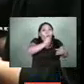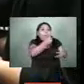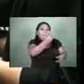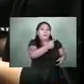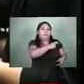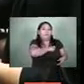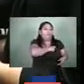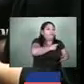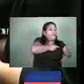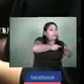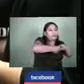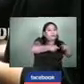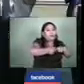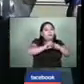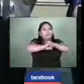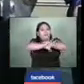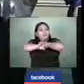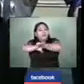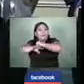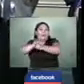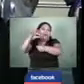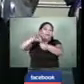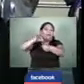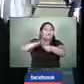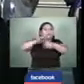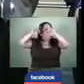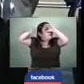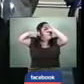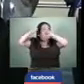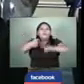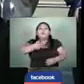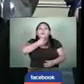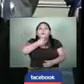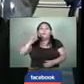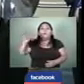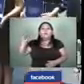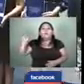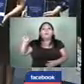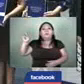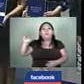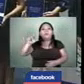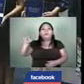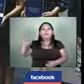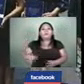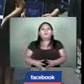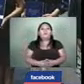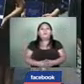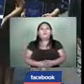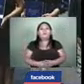financiistas de las campañas. Con imágenes e informe de Marcela Rivera.